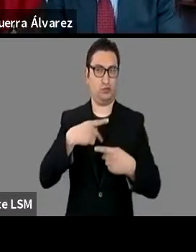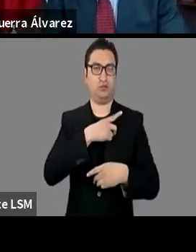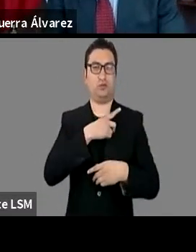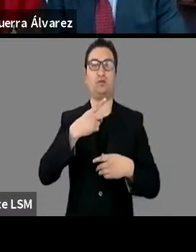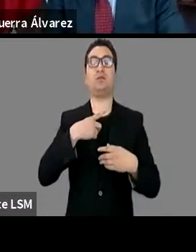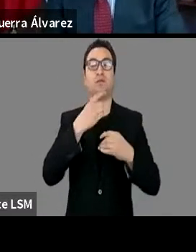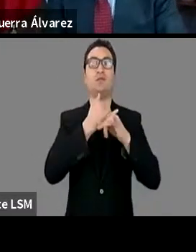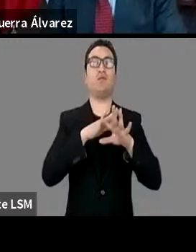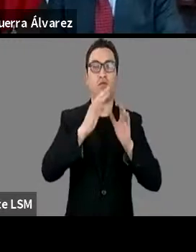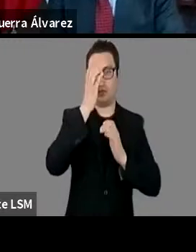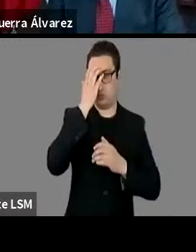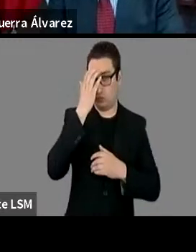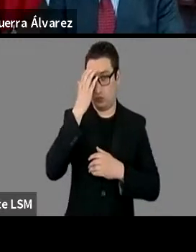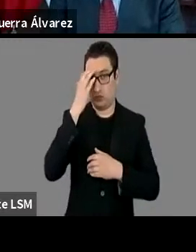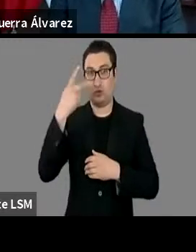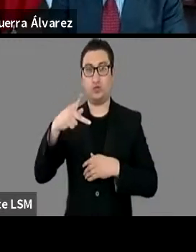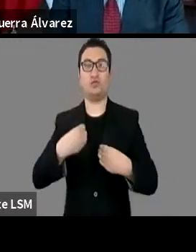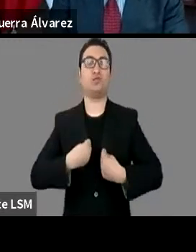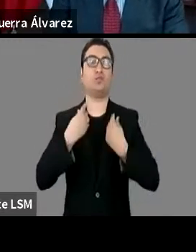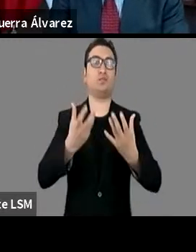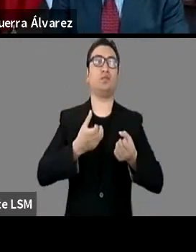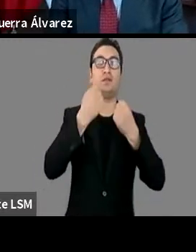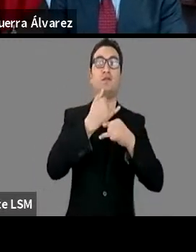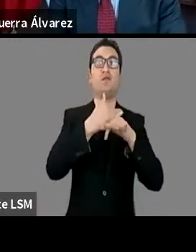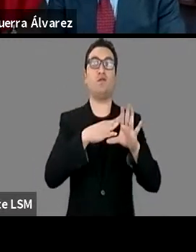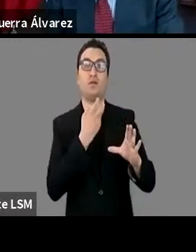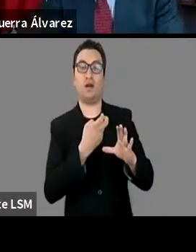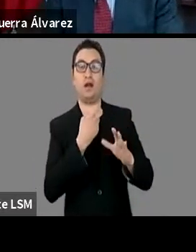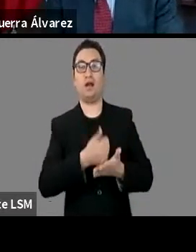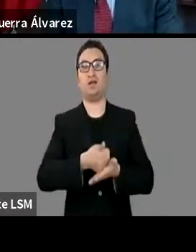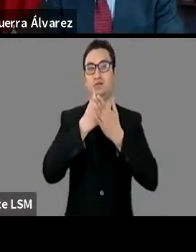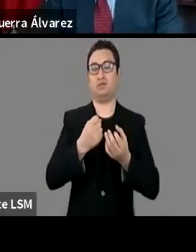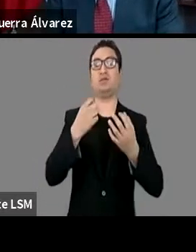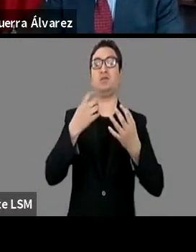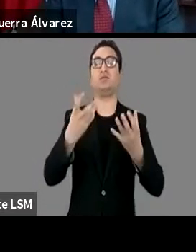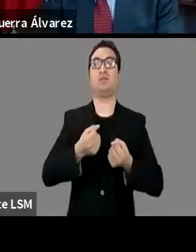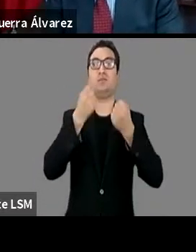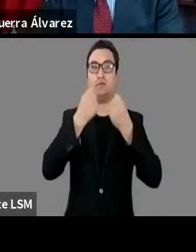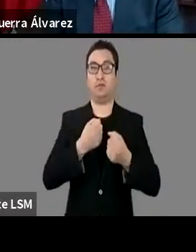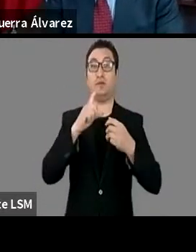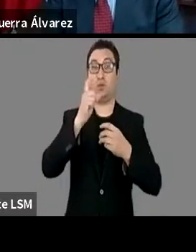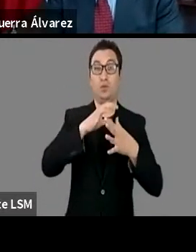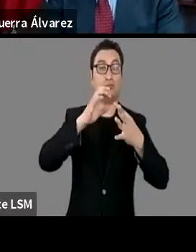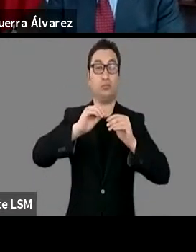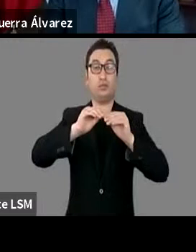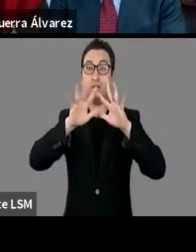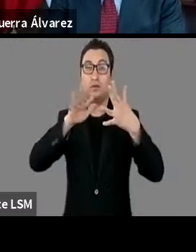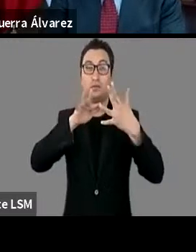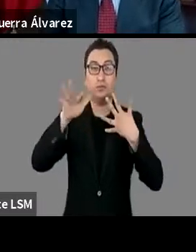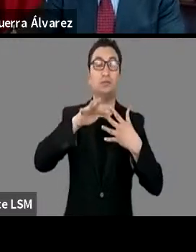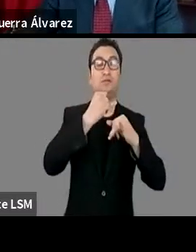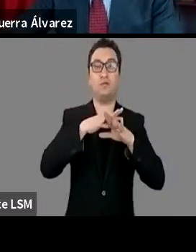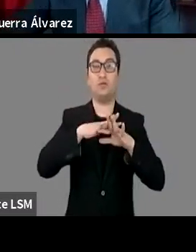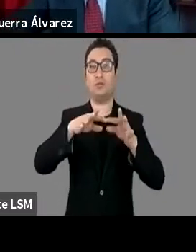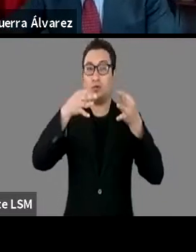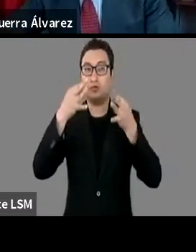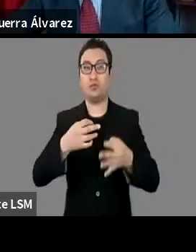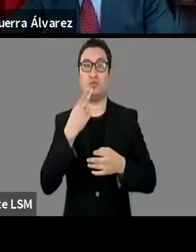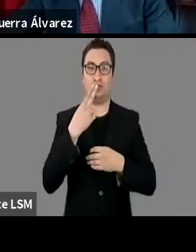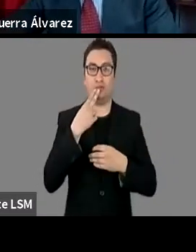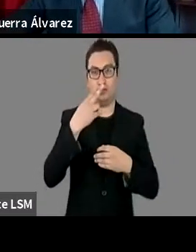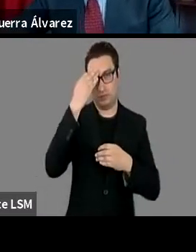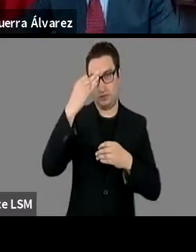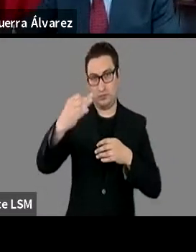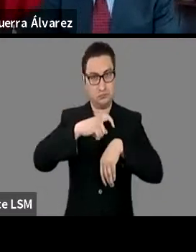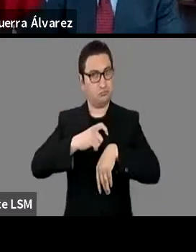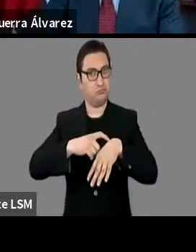proactiva nos ayuda a conocer información útil en tiempo real, fidedigno, en formatos abiertos. Tiene que estar en lenguaje sencillo